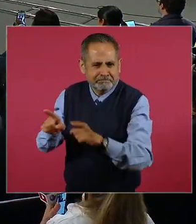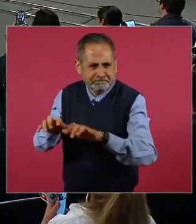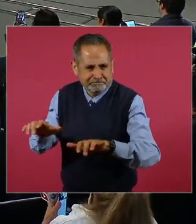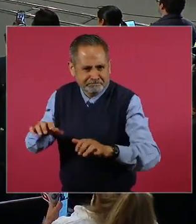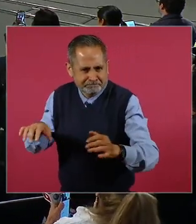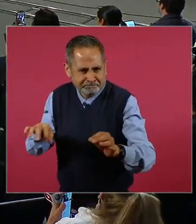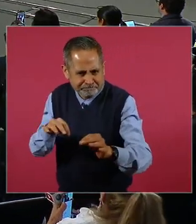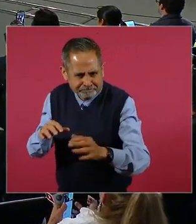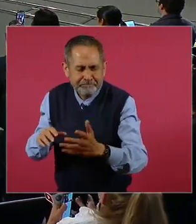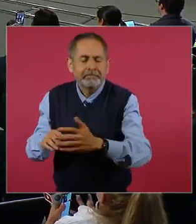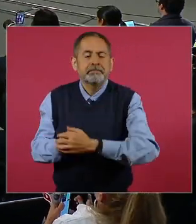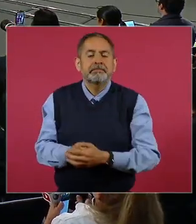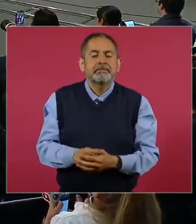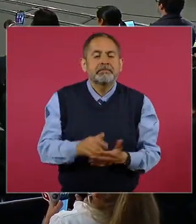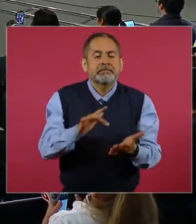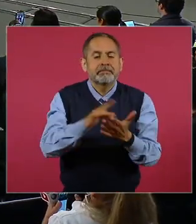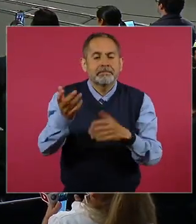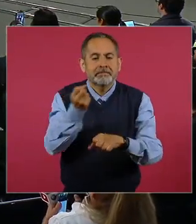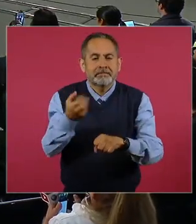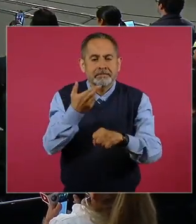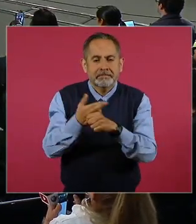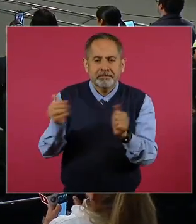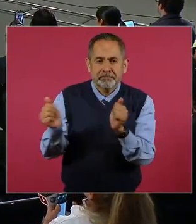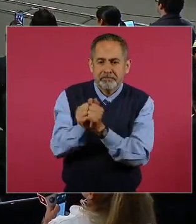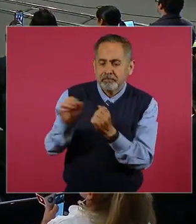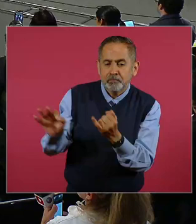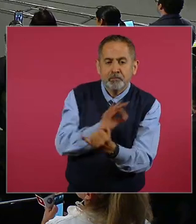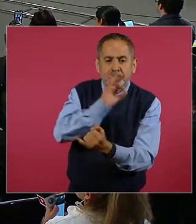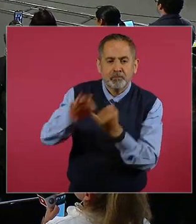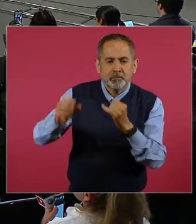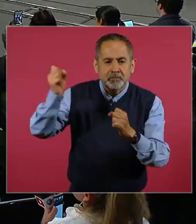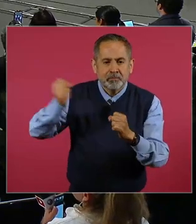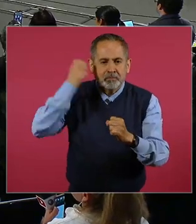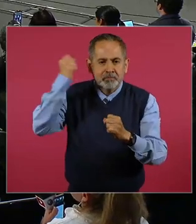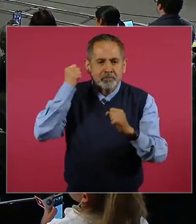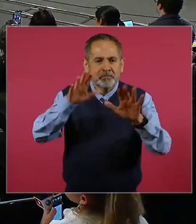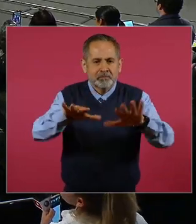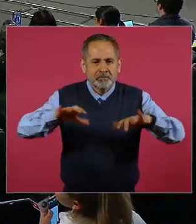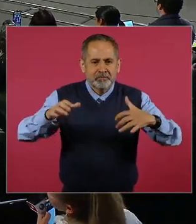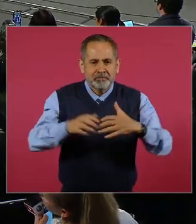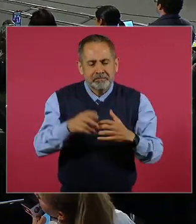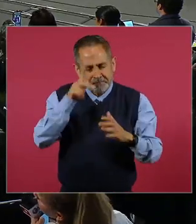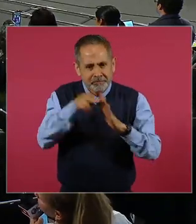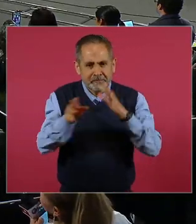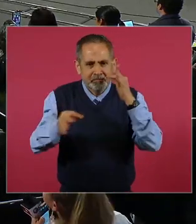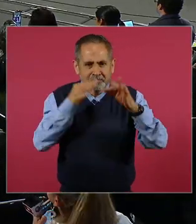Pues agradecemos a los secretarios que acompañaron a esta última conferencia de prensa.